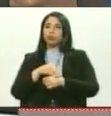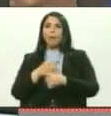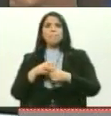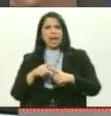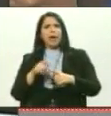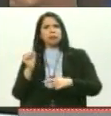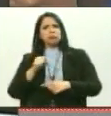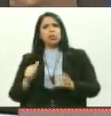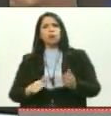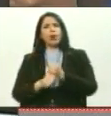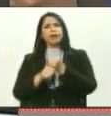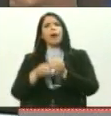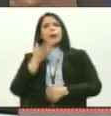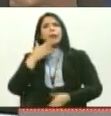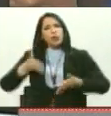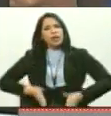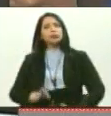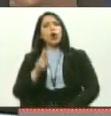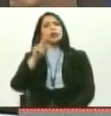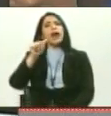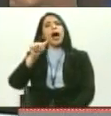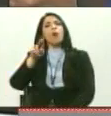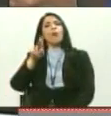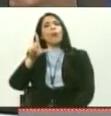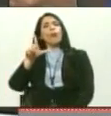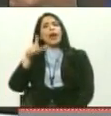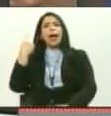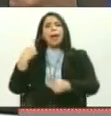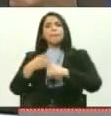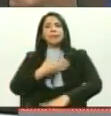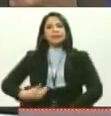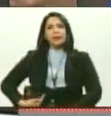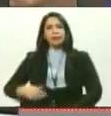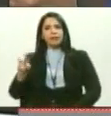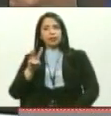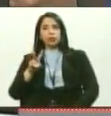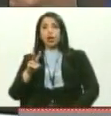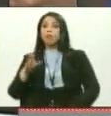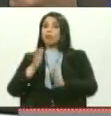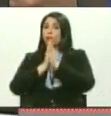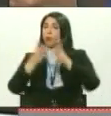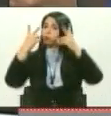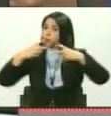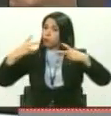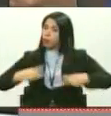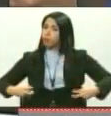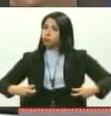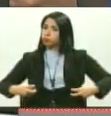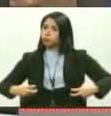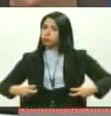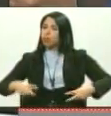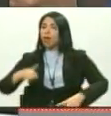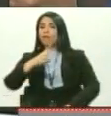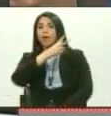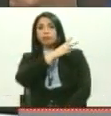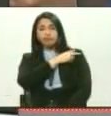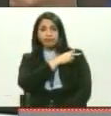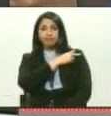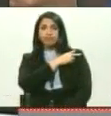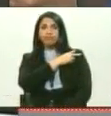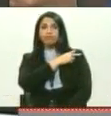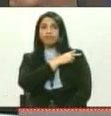encuentran que nació raúl leoni vamos a revisarlo y los jefes